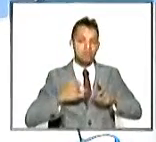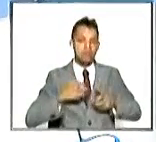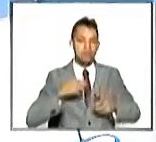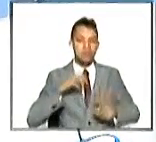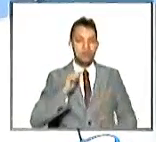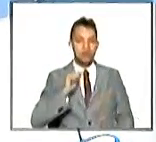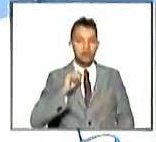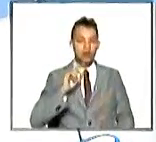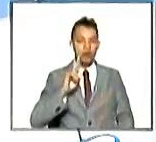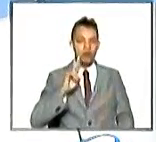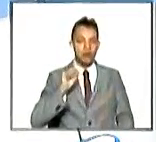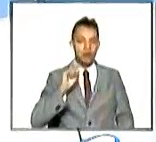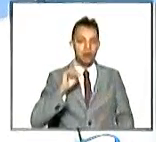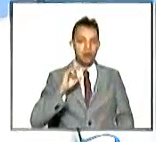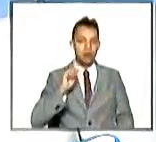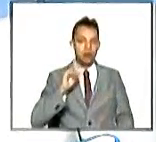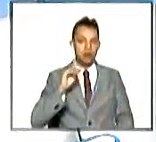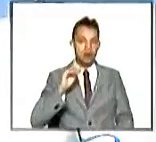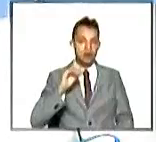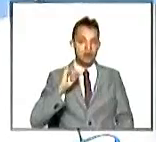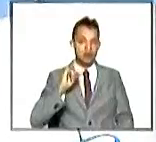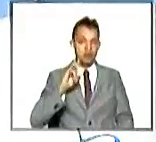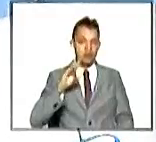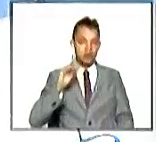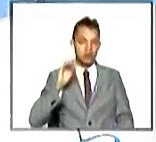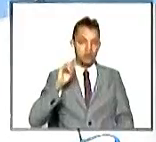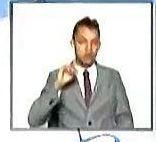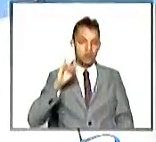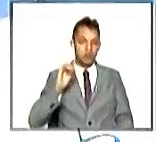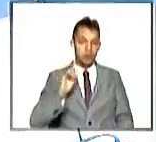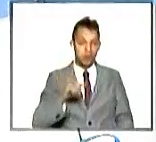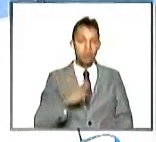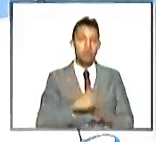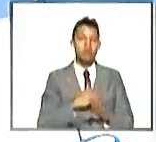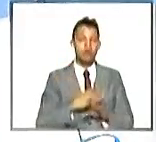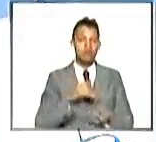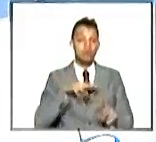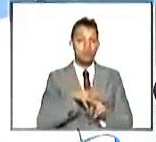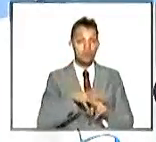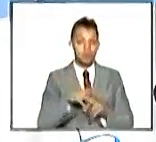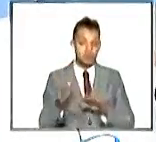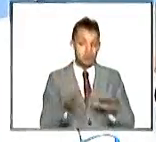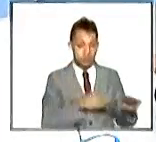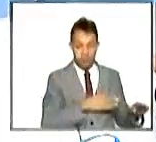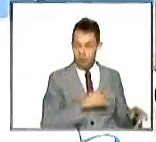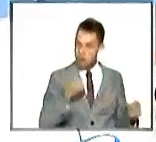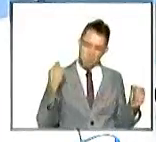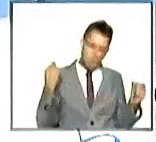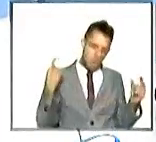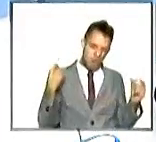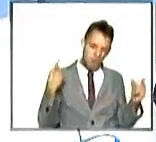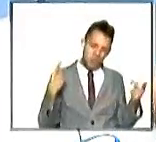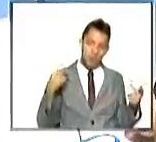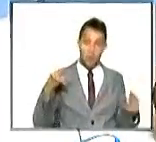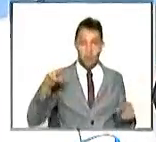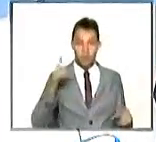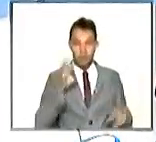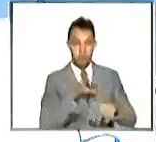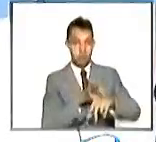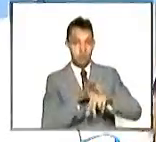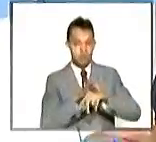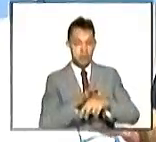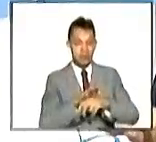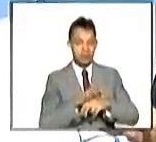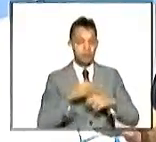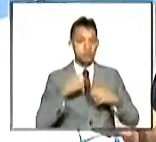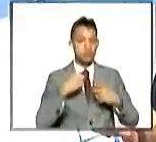llama tromboxanos, y los tromboxanos tienen que ver con dolor e inflamación. Es decir, que yo no entiendo cómo un reumatólogo, un médico internista,